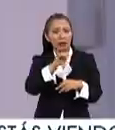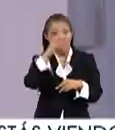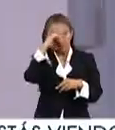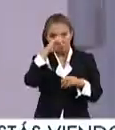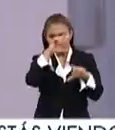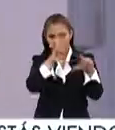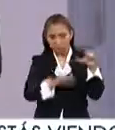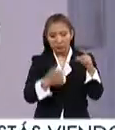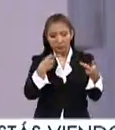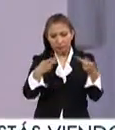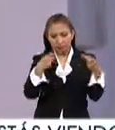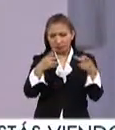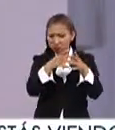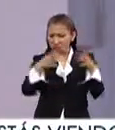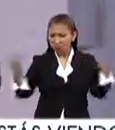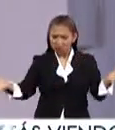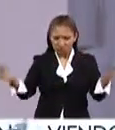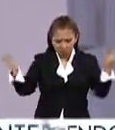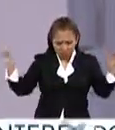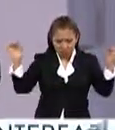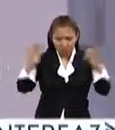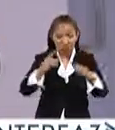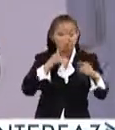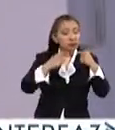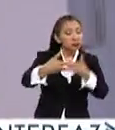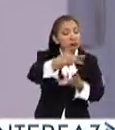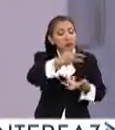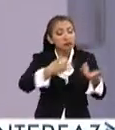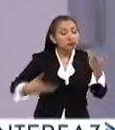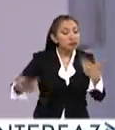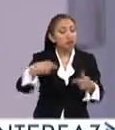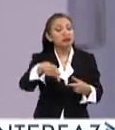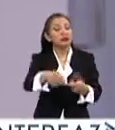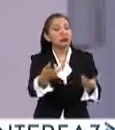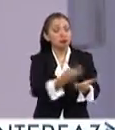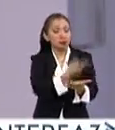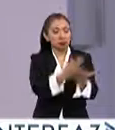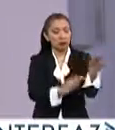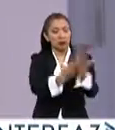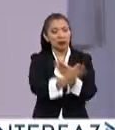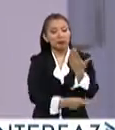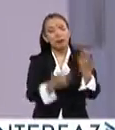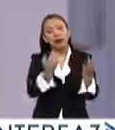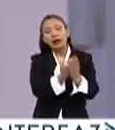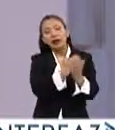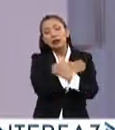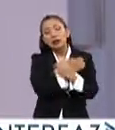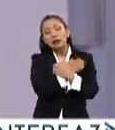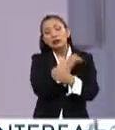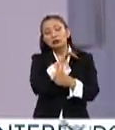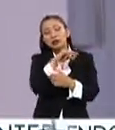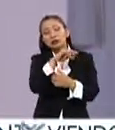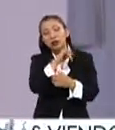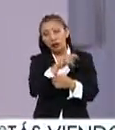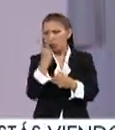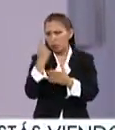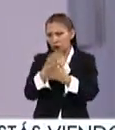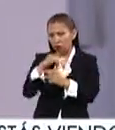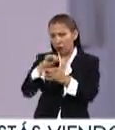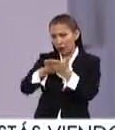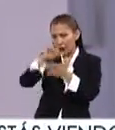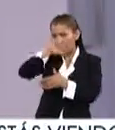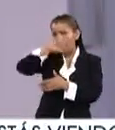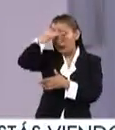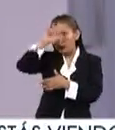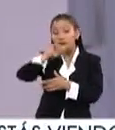nacional, organizó un gran seminario de discusión de la política educativa del INEA. No solamente las estrategias de alfabetización,